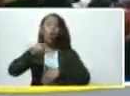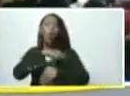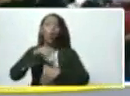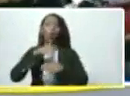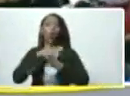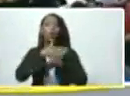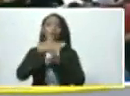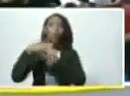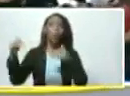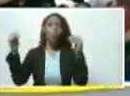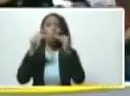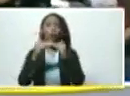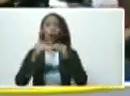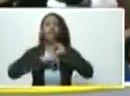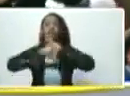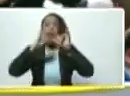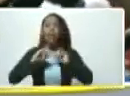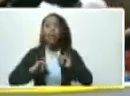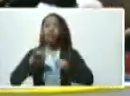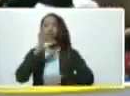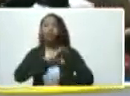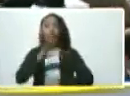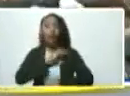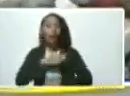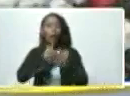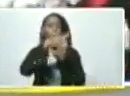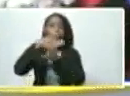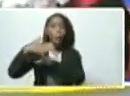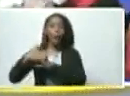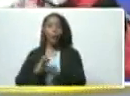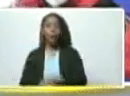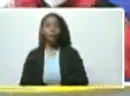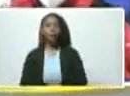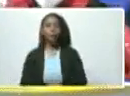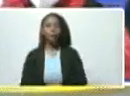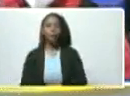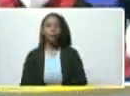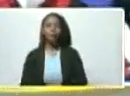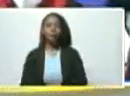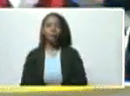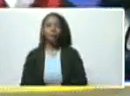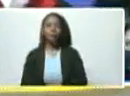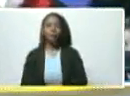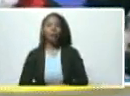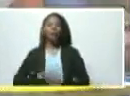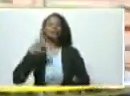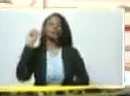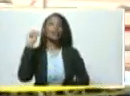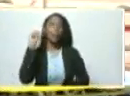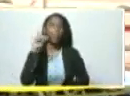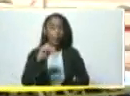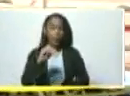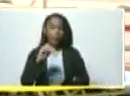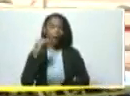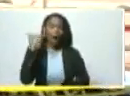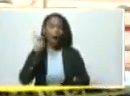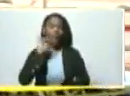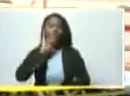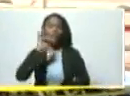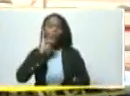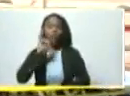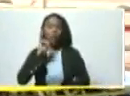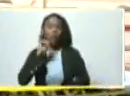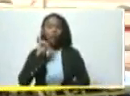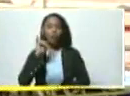común, de la felicidad social compartida. Y también tuve la información